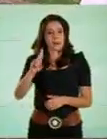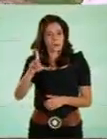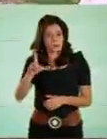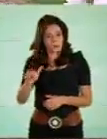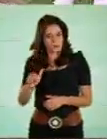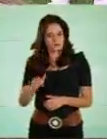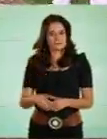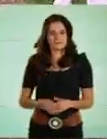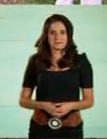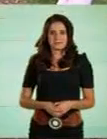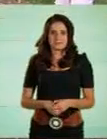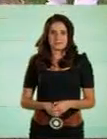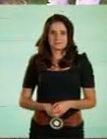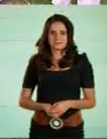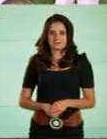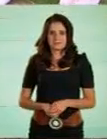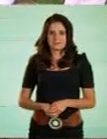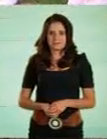Paula.